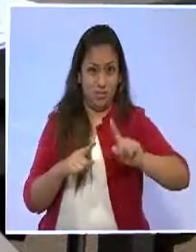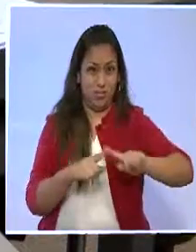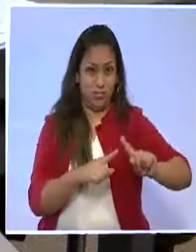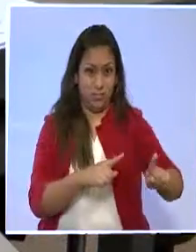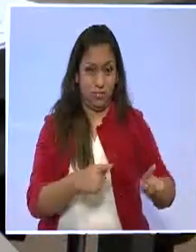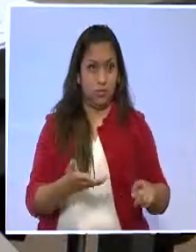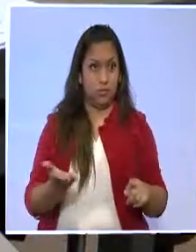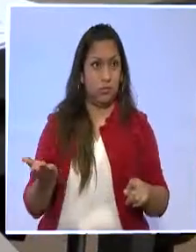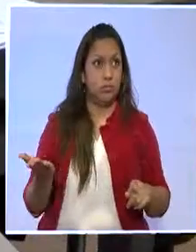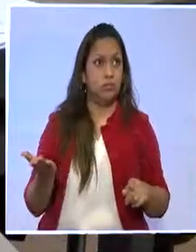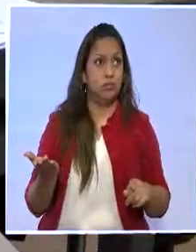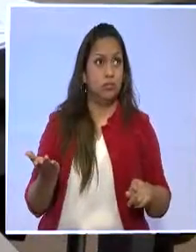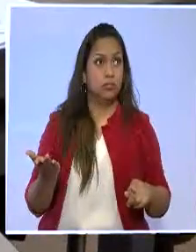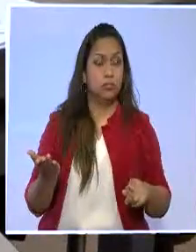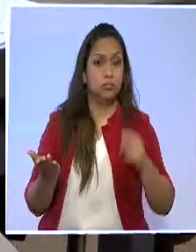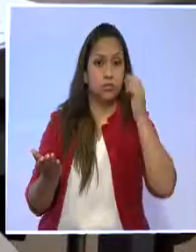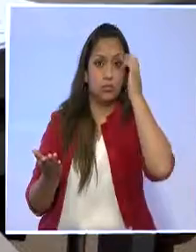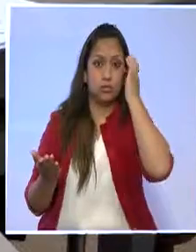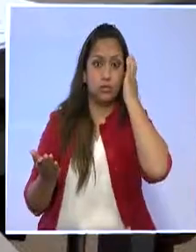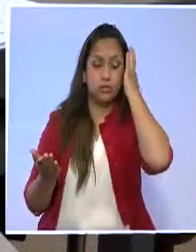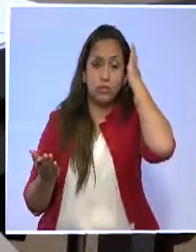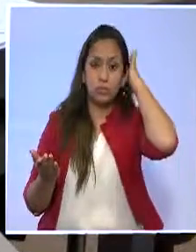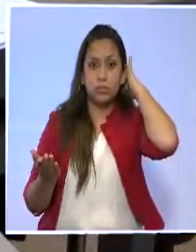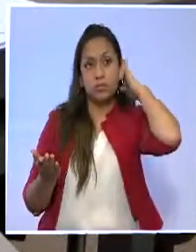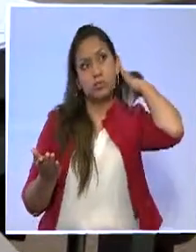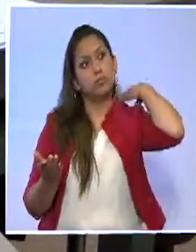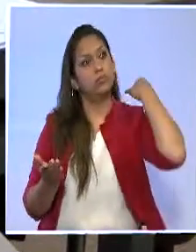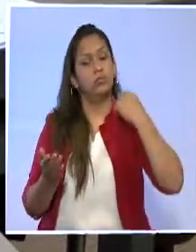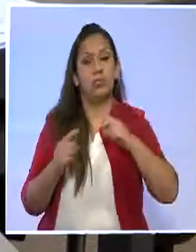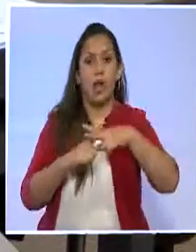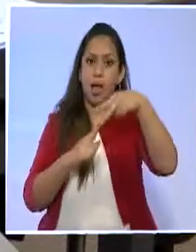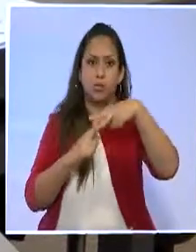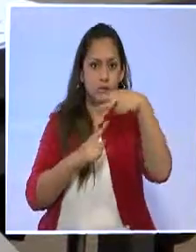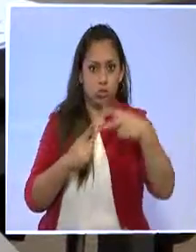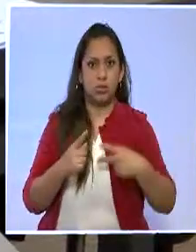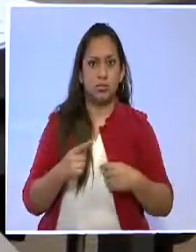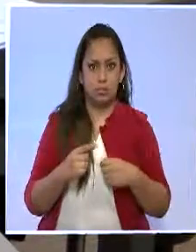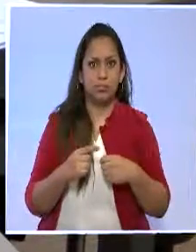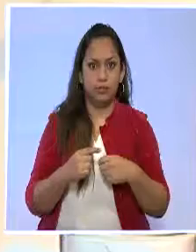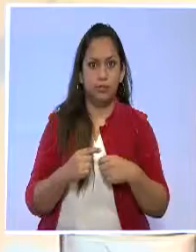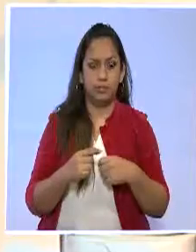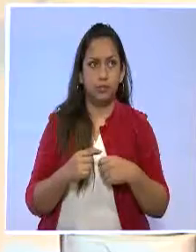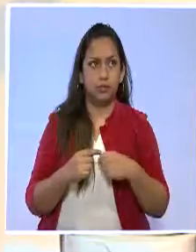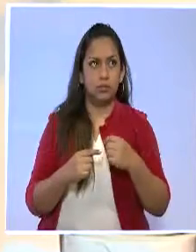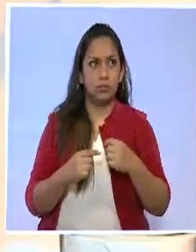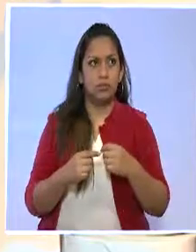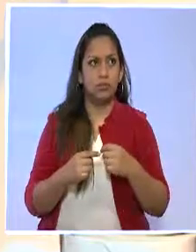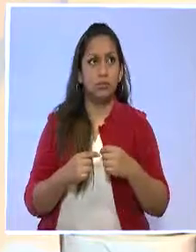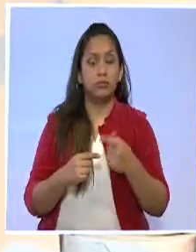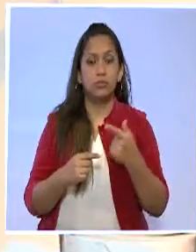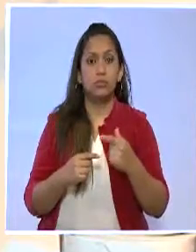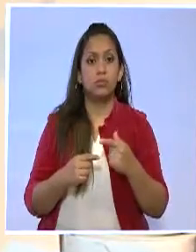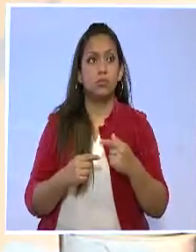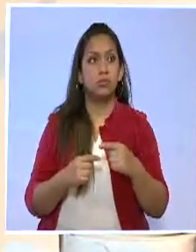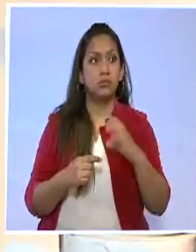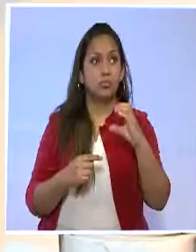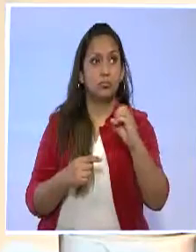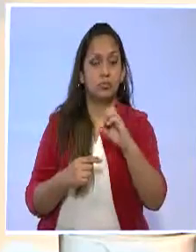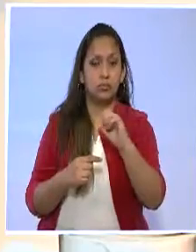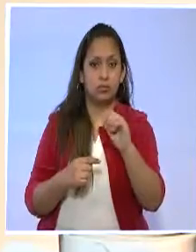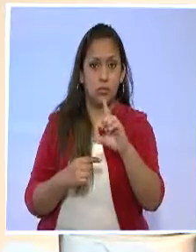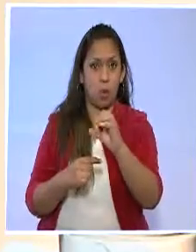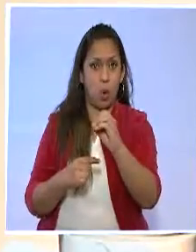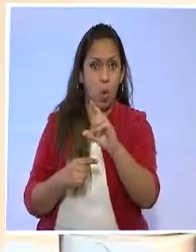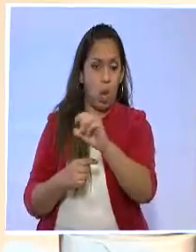vibraciones porque no solamente las gaseosas gaseosas o gaseosas se debatió la comisión también la